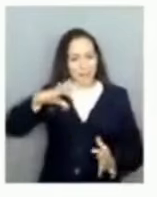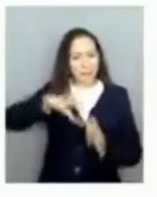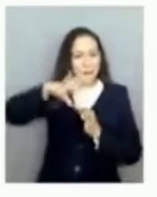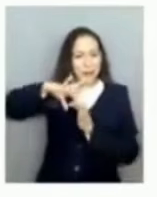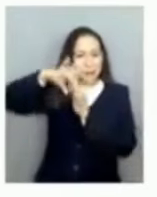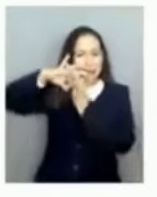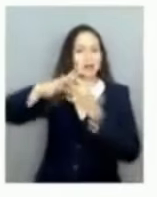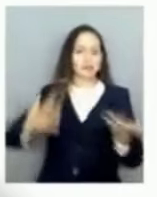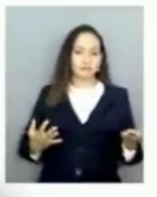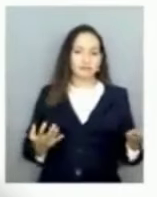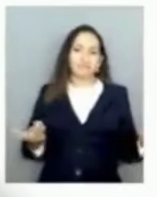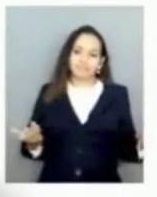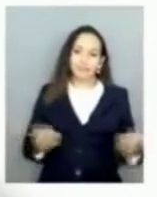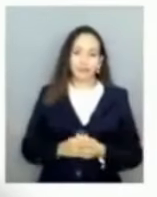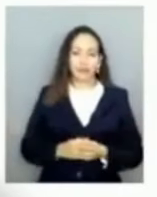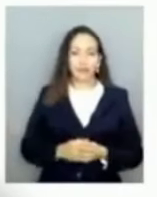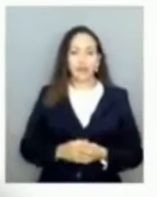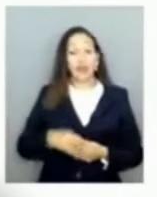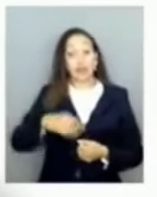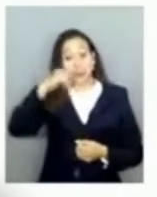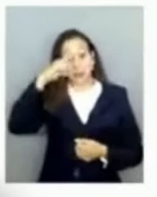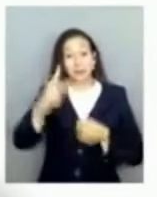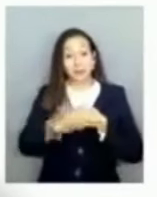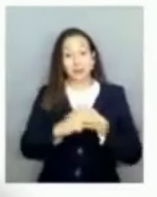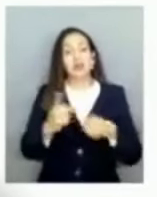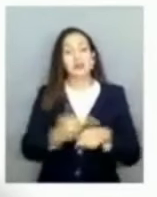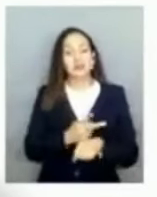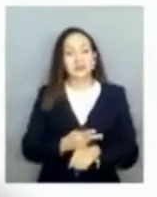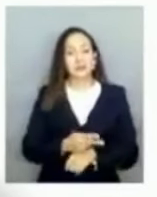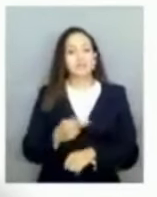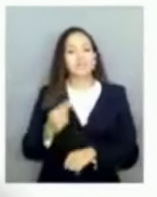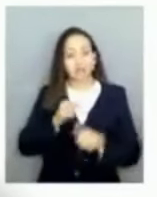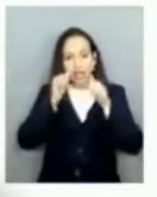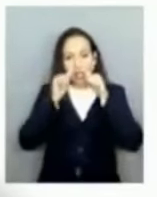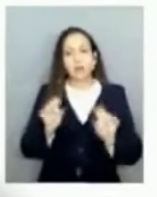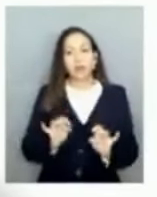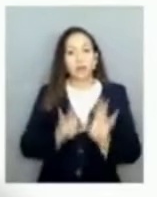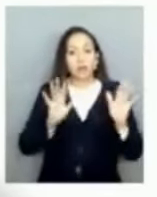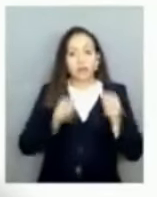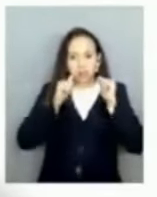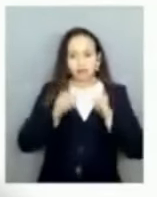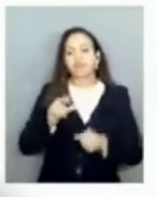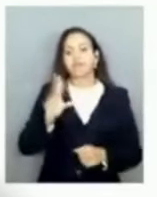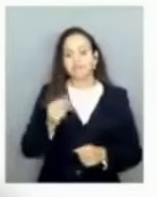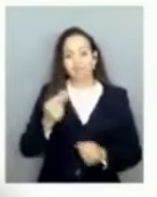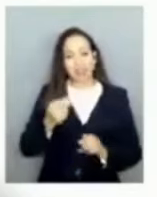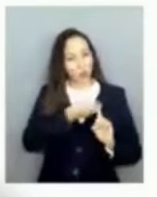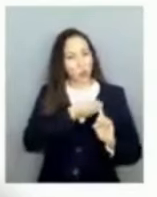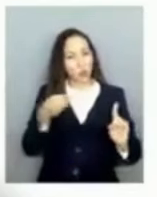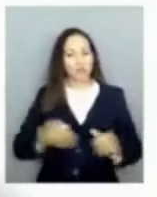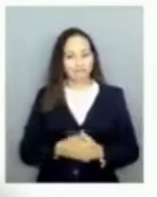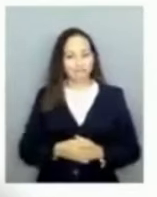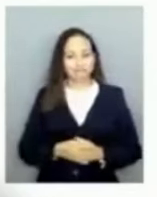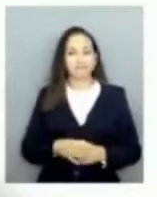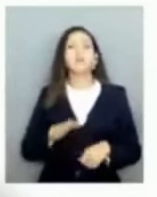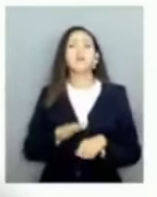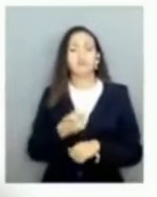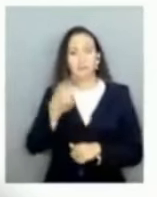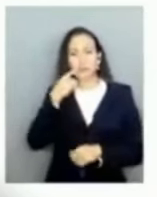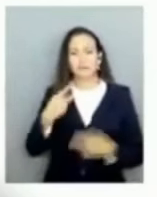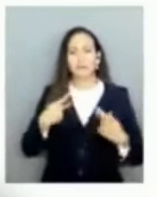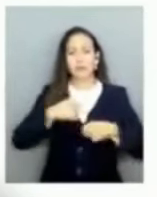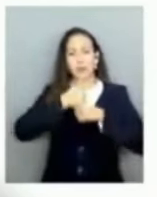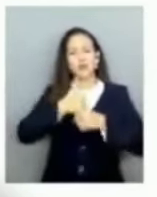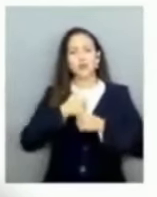nuestro país no permite la improvisación ello no beneficiará a los justiciables al